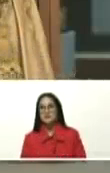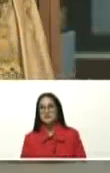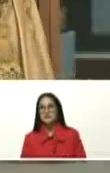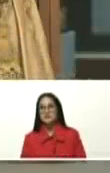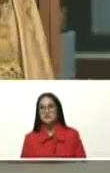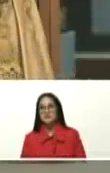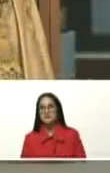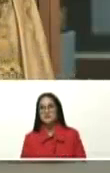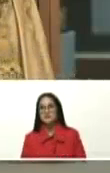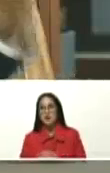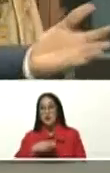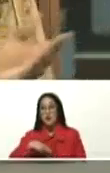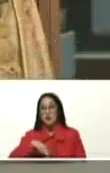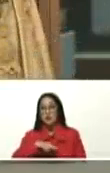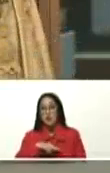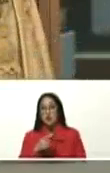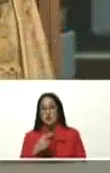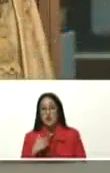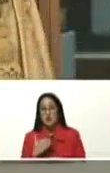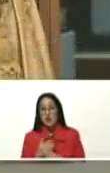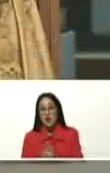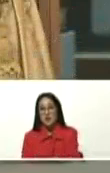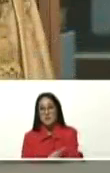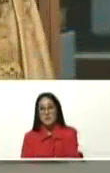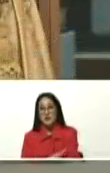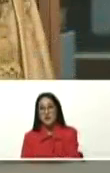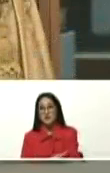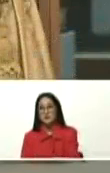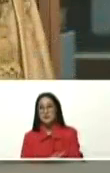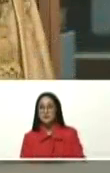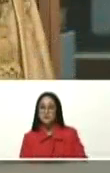Nosotros somos hermanos